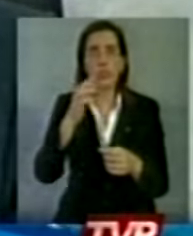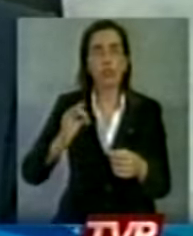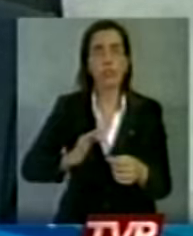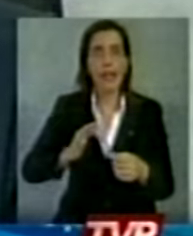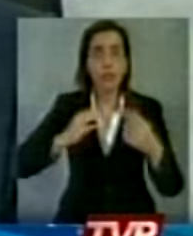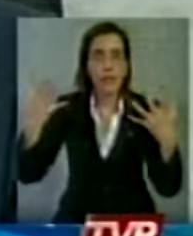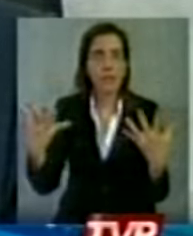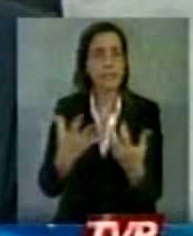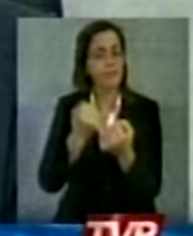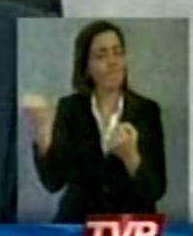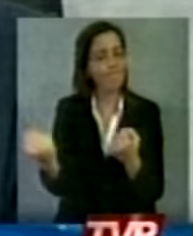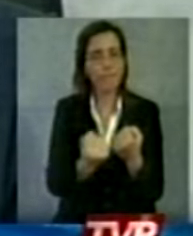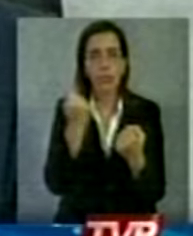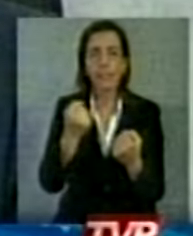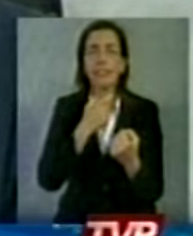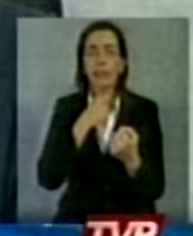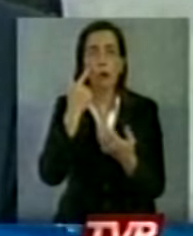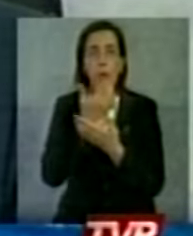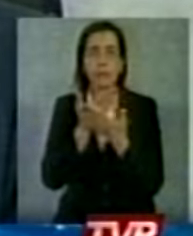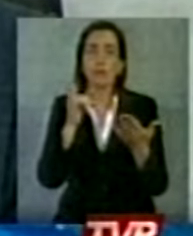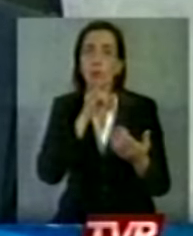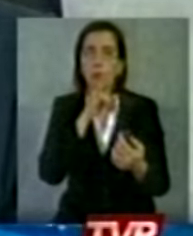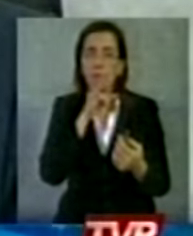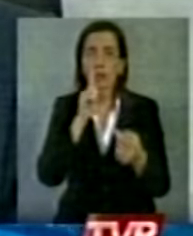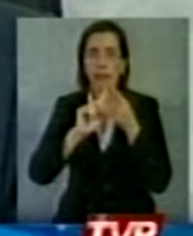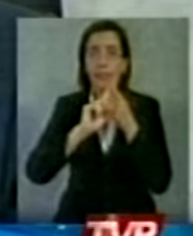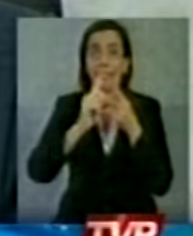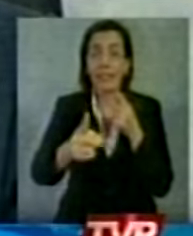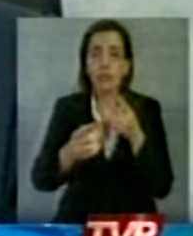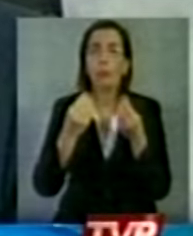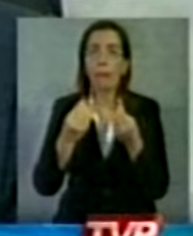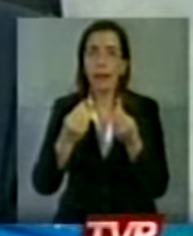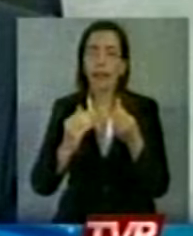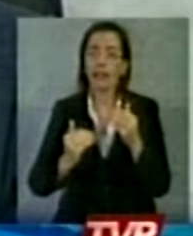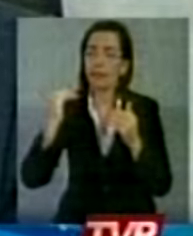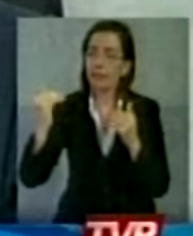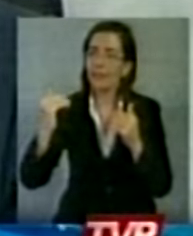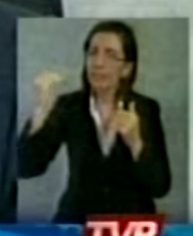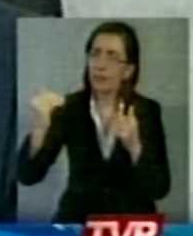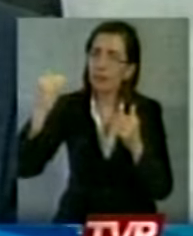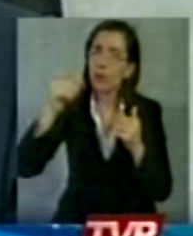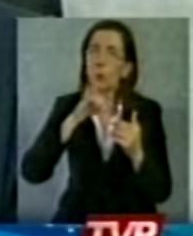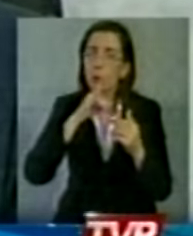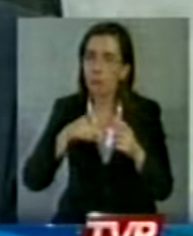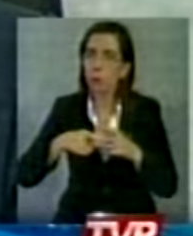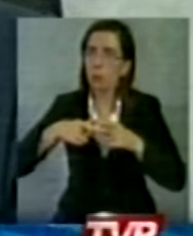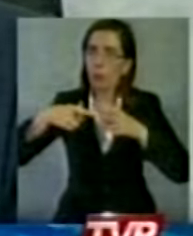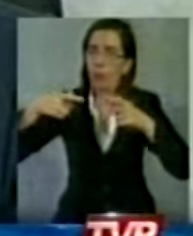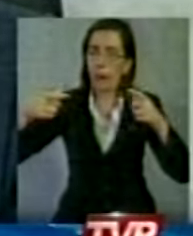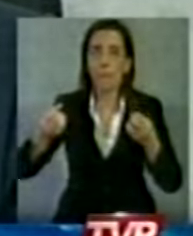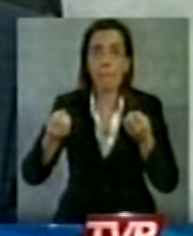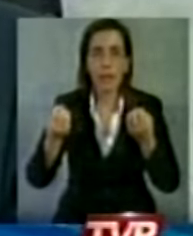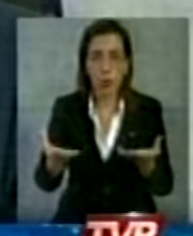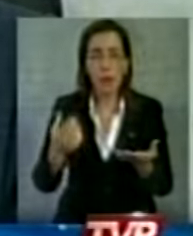bicentenario, un Tucumán dirigido hacia un crecimiento progresivo y sustentable, que